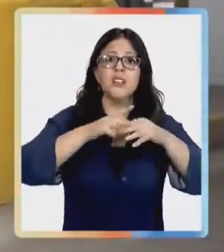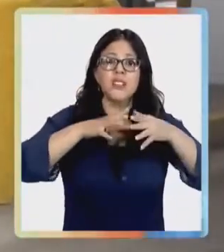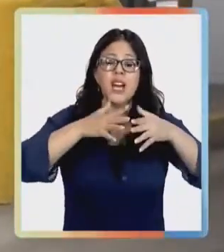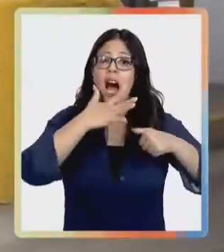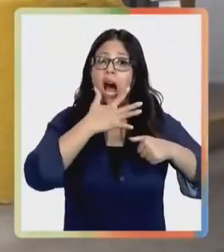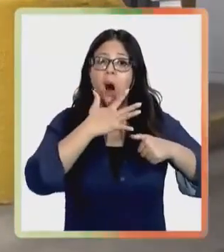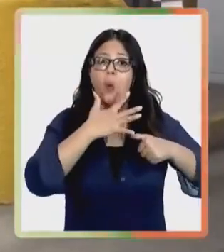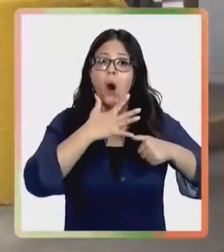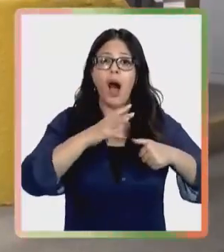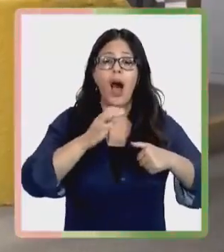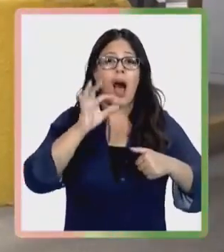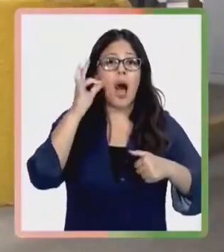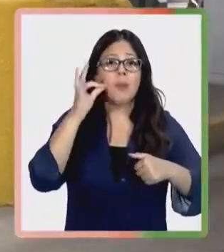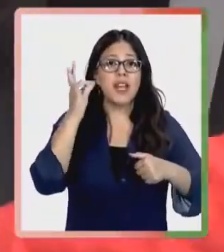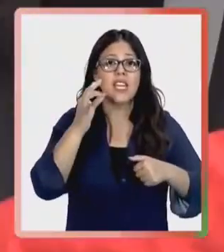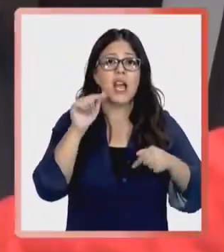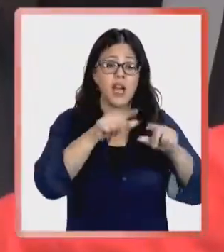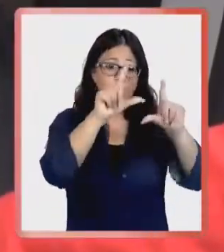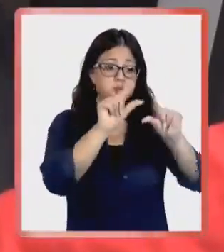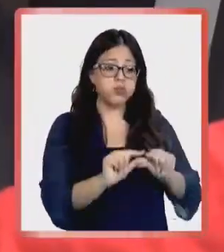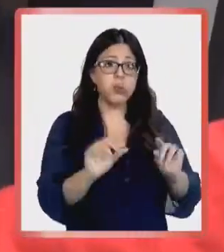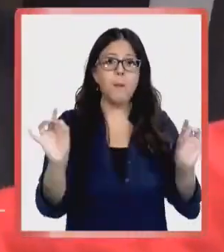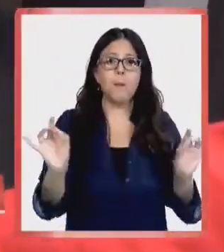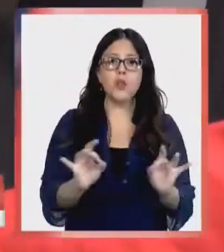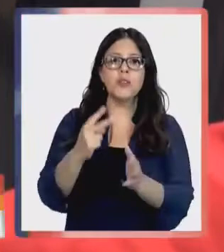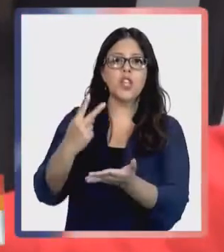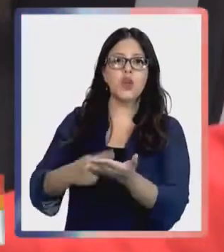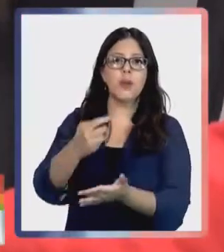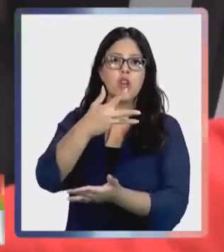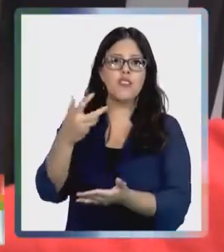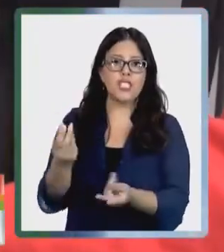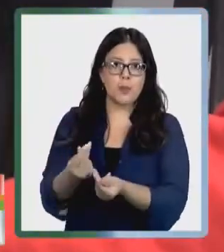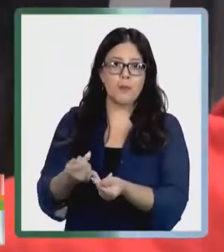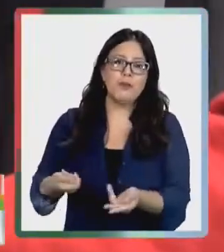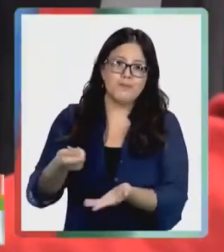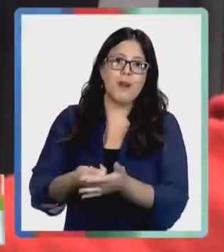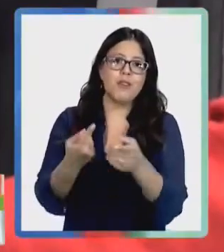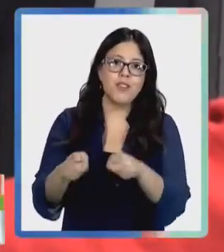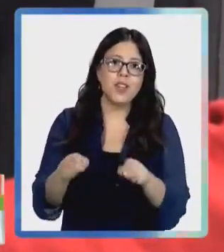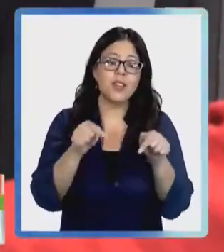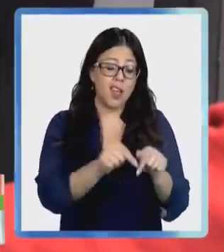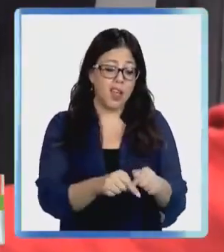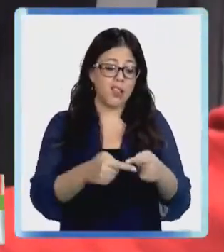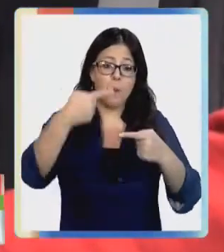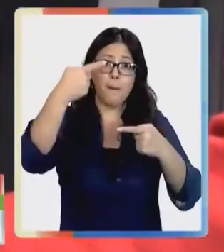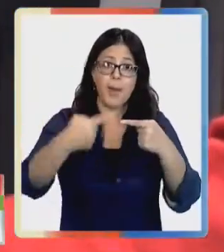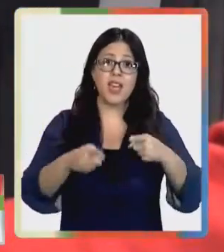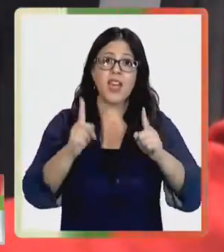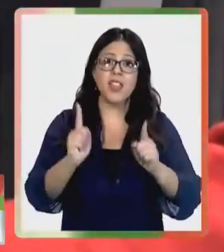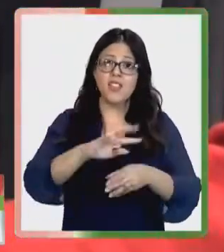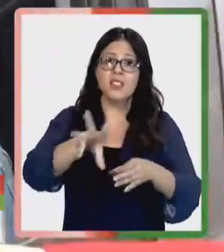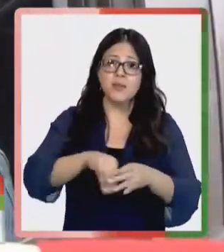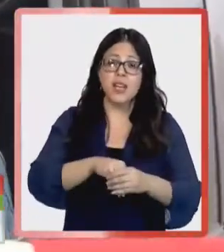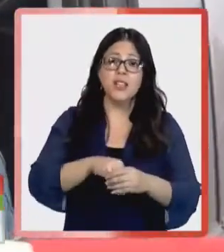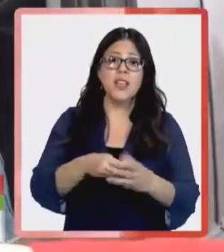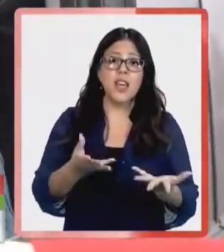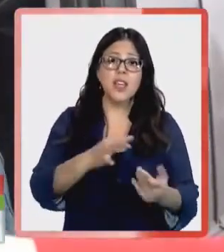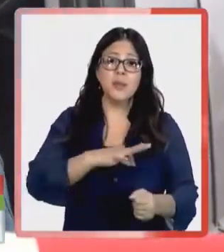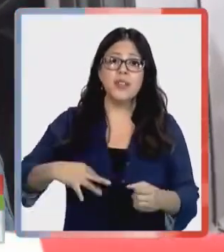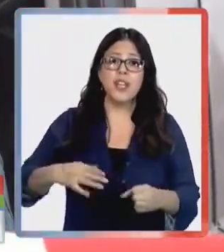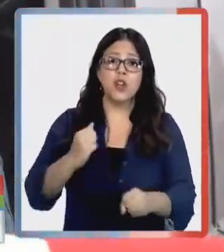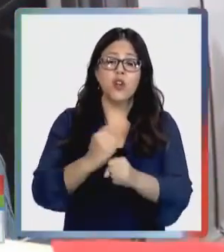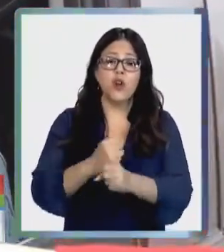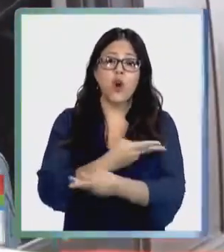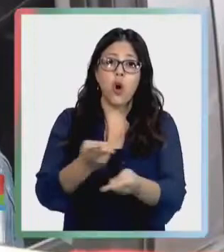a 2.900 pesos. Este peaje ya deberá ser parte del Ministerio de Obras Públicas. Esta ruta está pagada hace mucho tiempo. Este es el